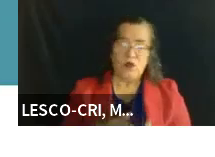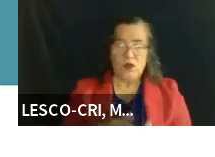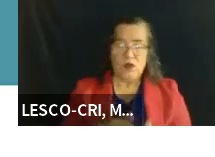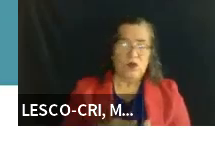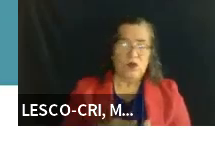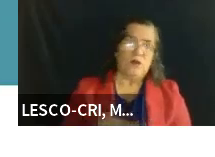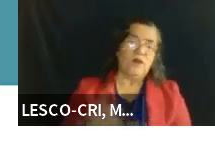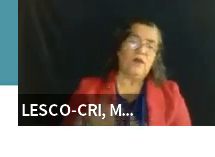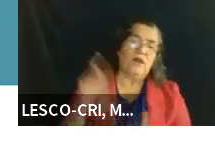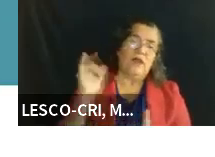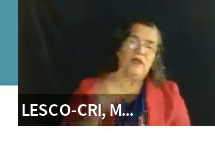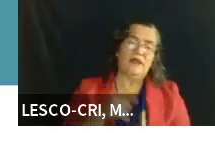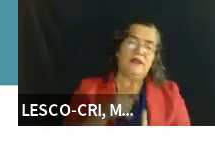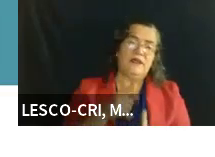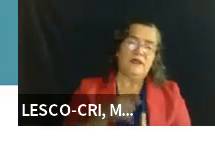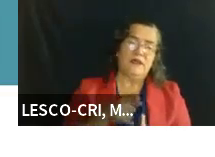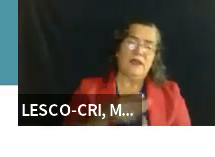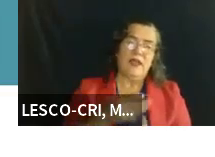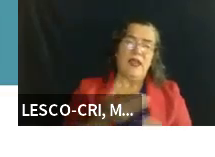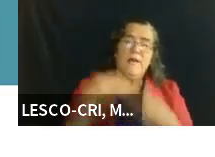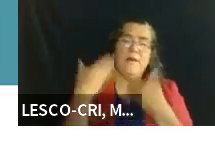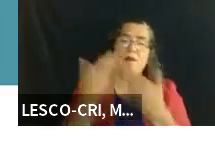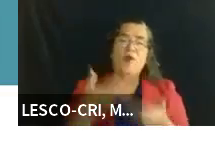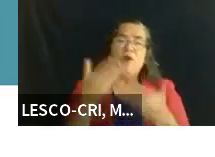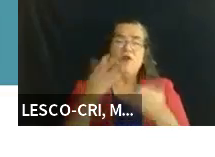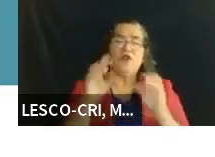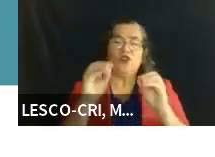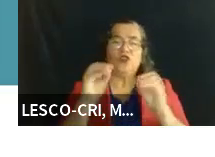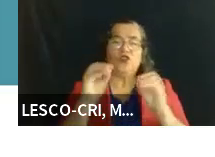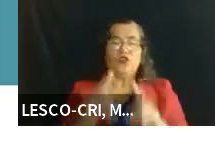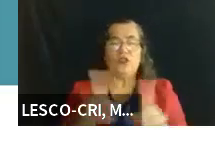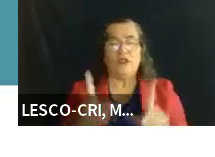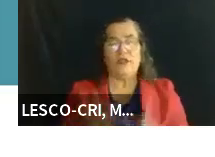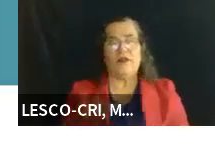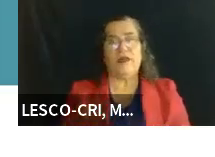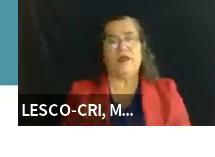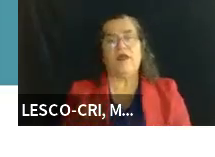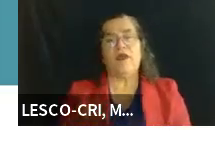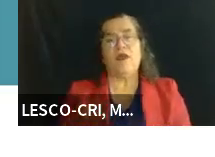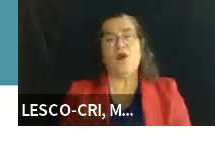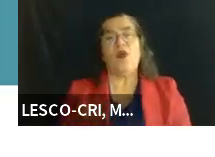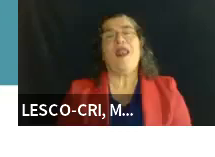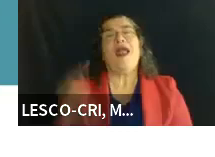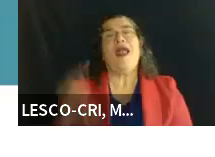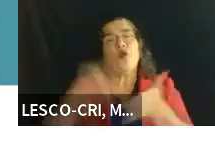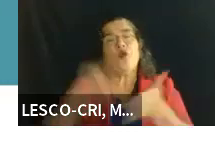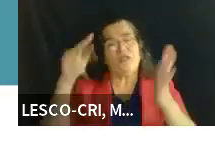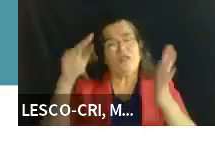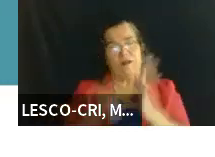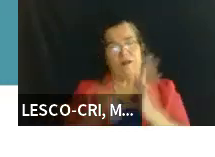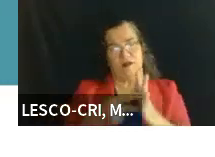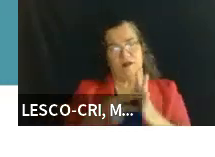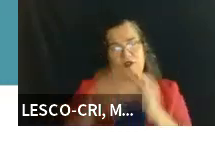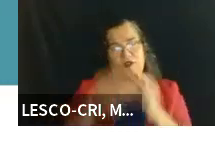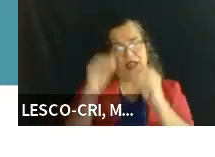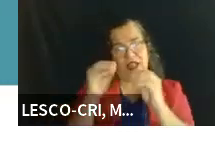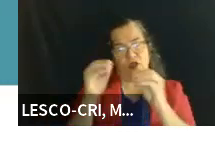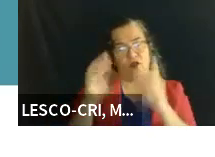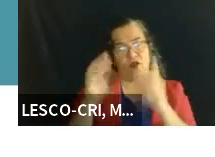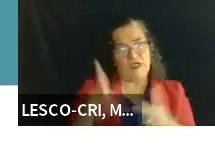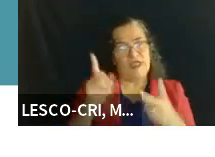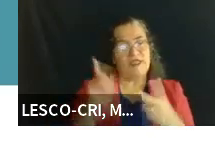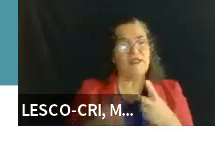desde la provisión docente, porque justamente sigue la concepción de la docencia